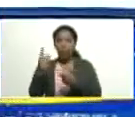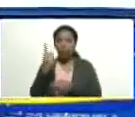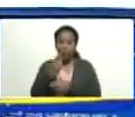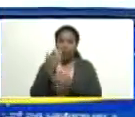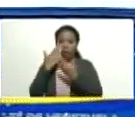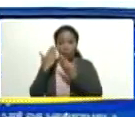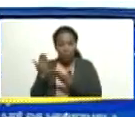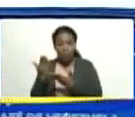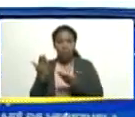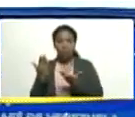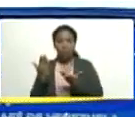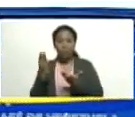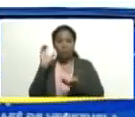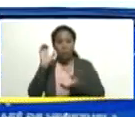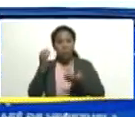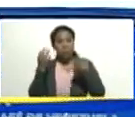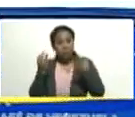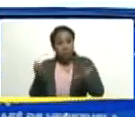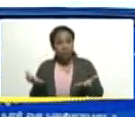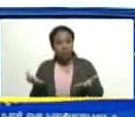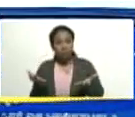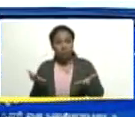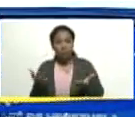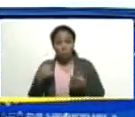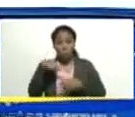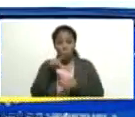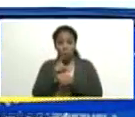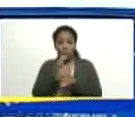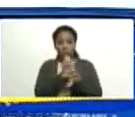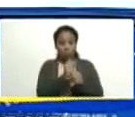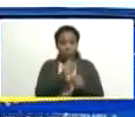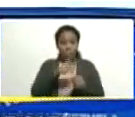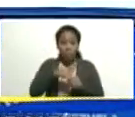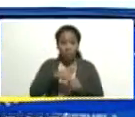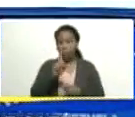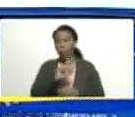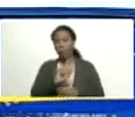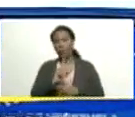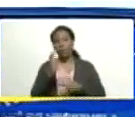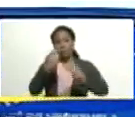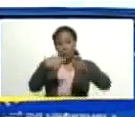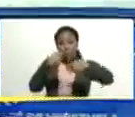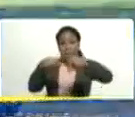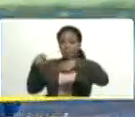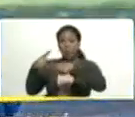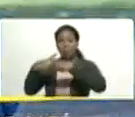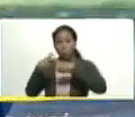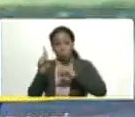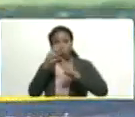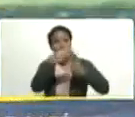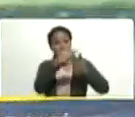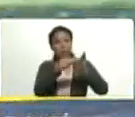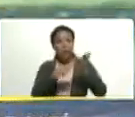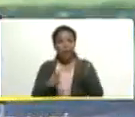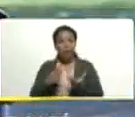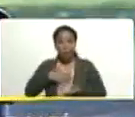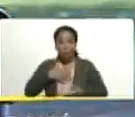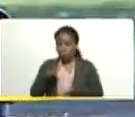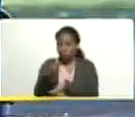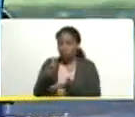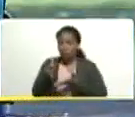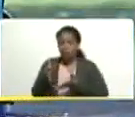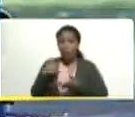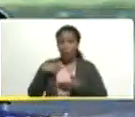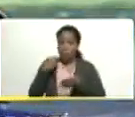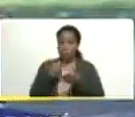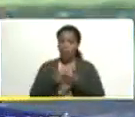país normal, que no solo depende del petróleo, sino que todo el que exporta obtiene su ganancia, su divisa, pero le paga al